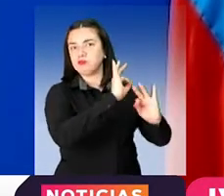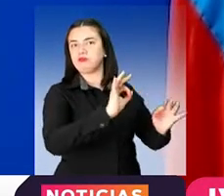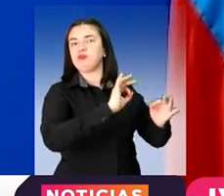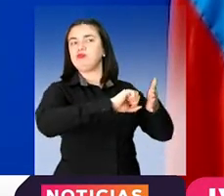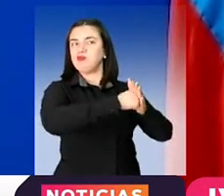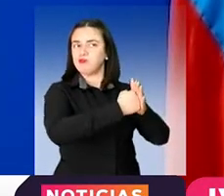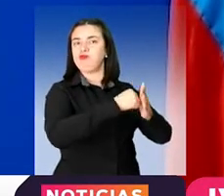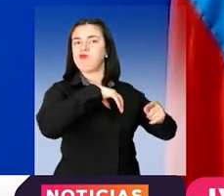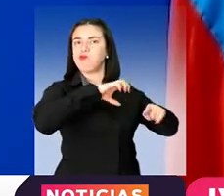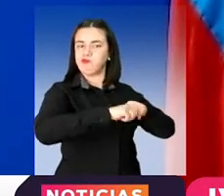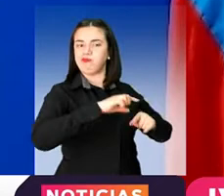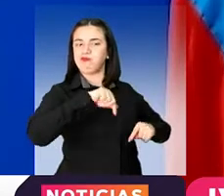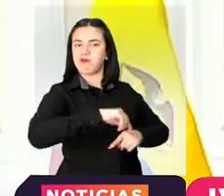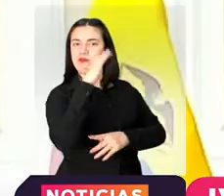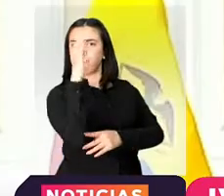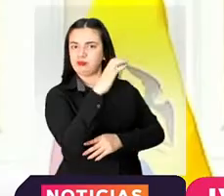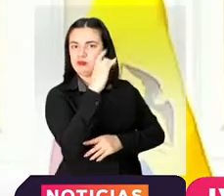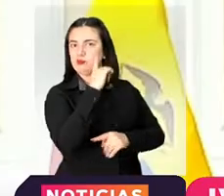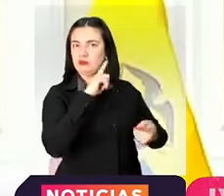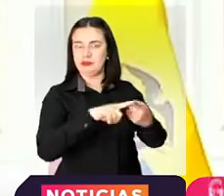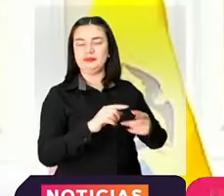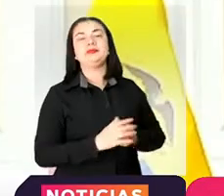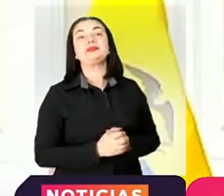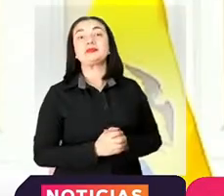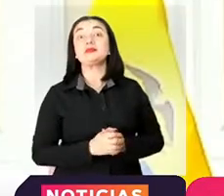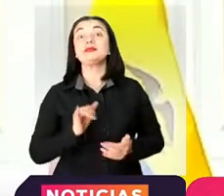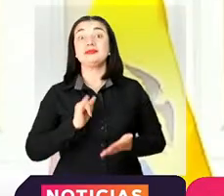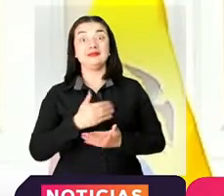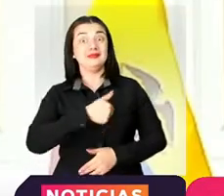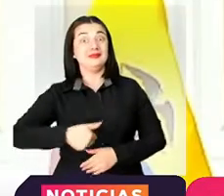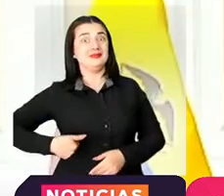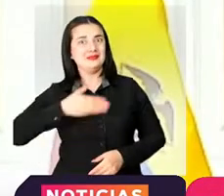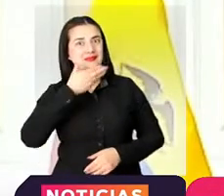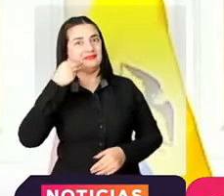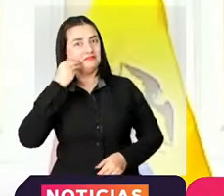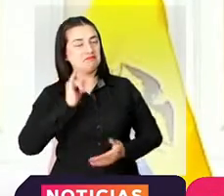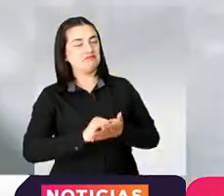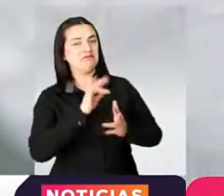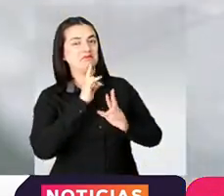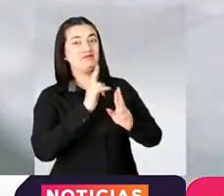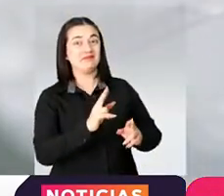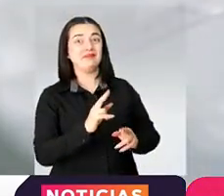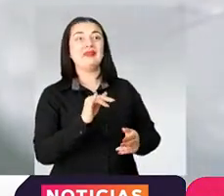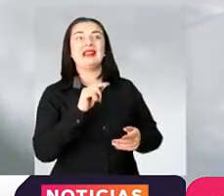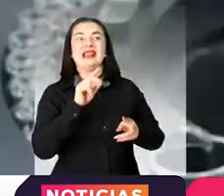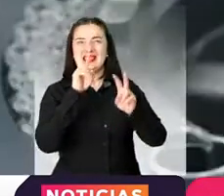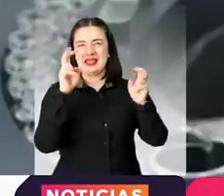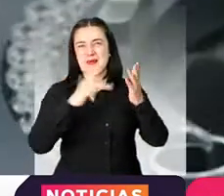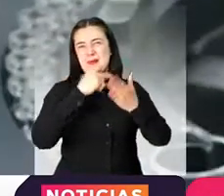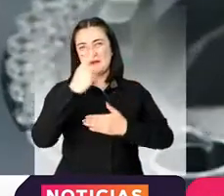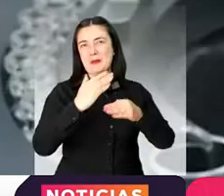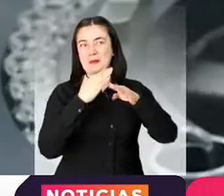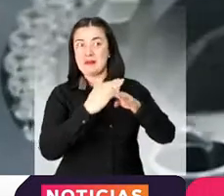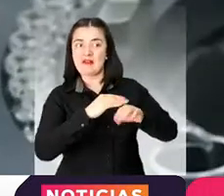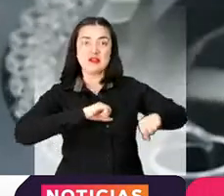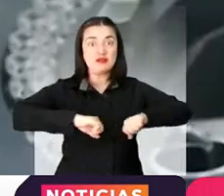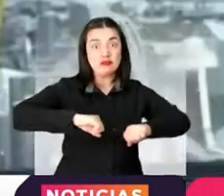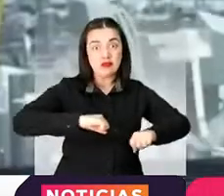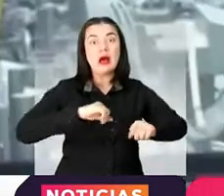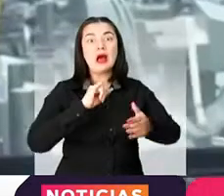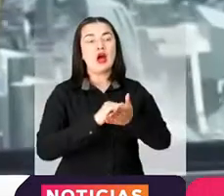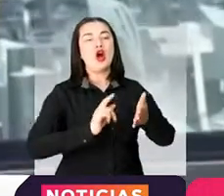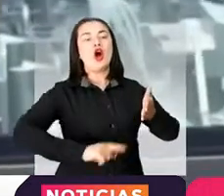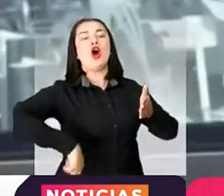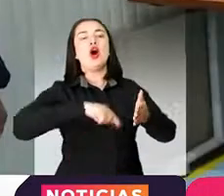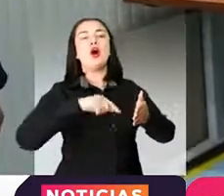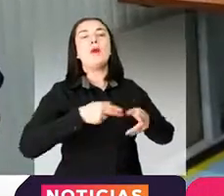para 29 millones de colombianos. El mandatario posteriormente en el programa Prevención y Acción manifestó que los contratos se cerrarán en